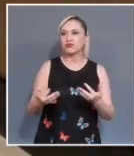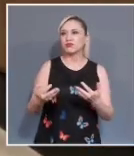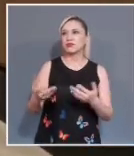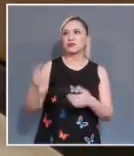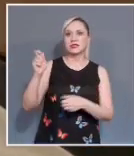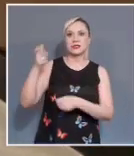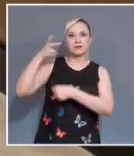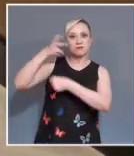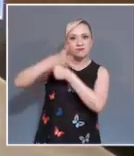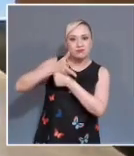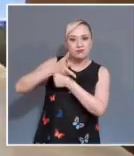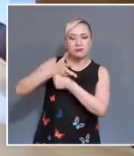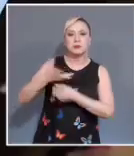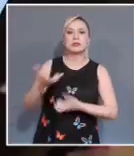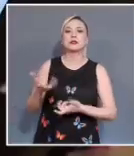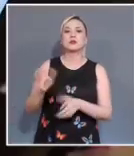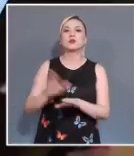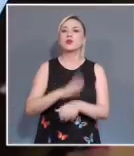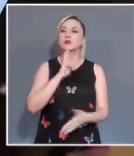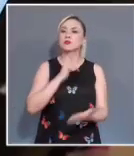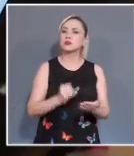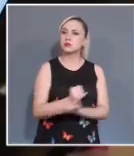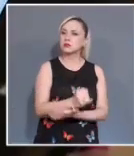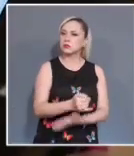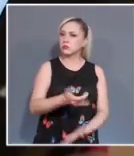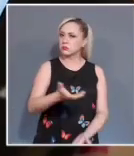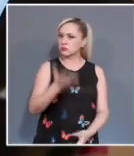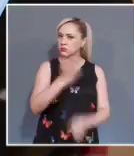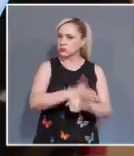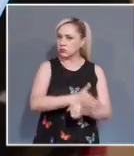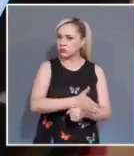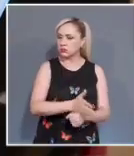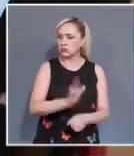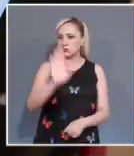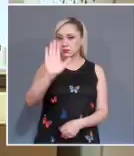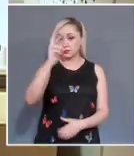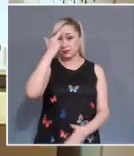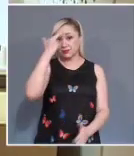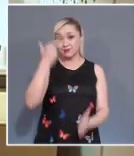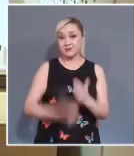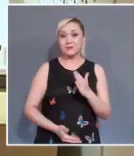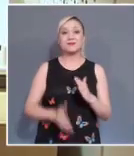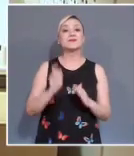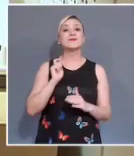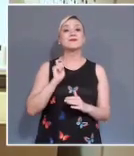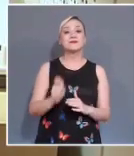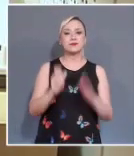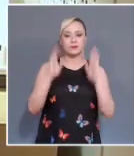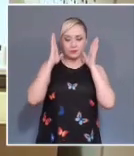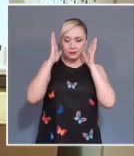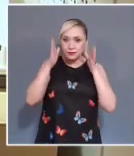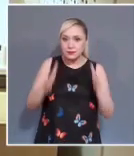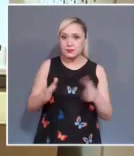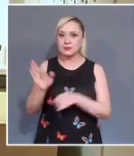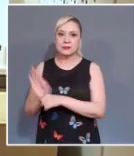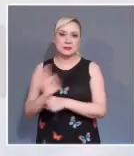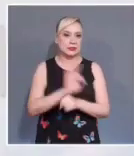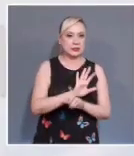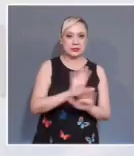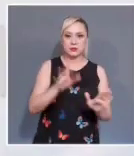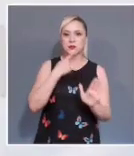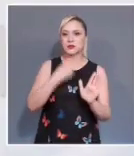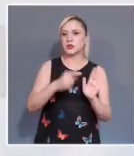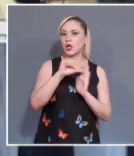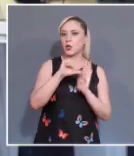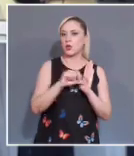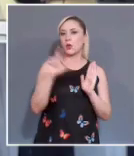sentencia condenatoria, porque infringe el principio de imparcialidad previsto en el artículo 20 constitucional. Para